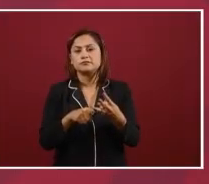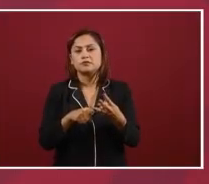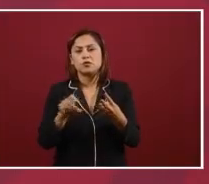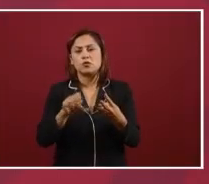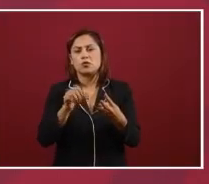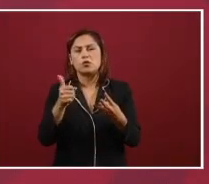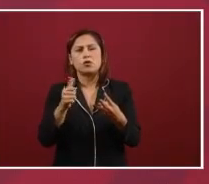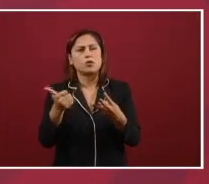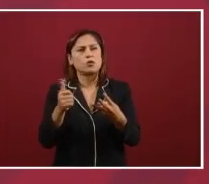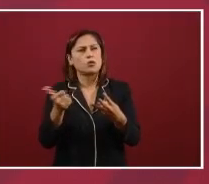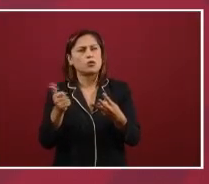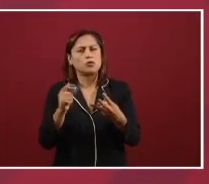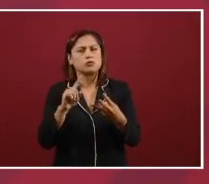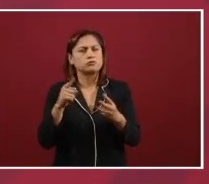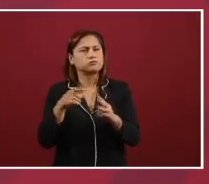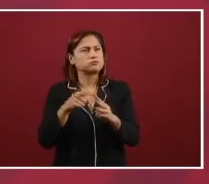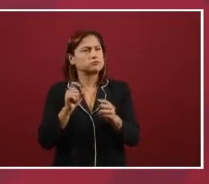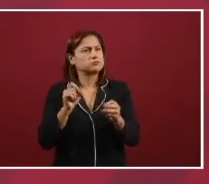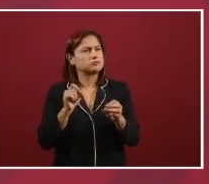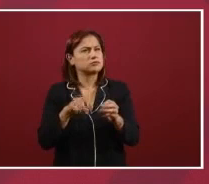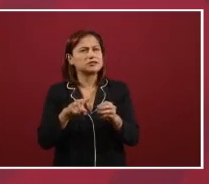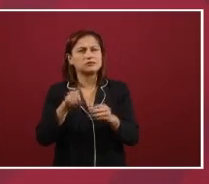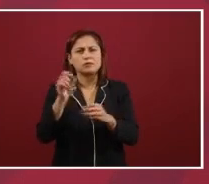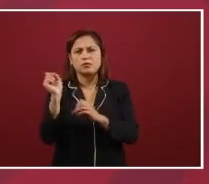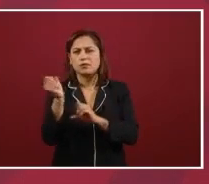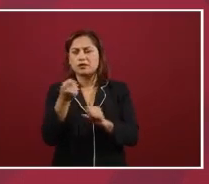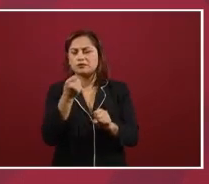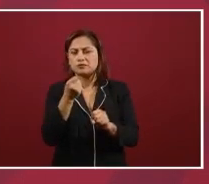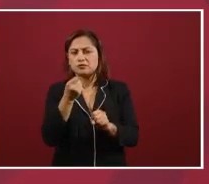otro juego que tiene que ver con el béisbol, pero